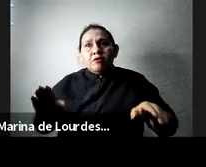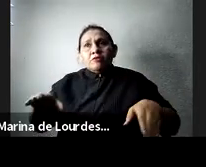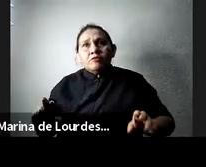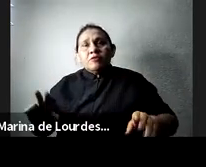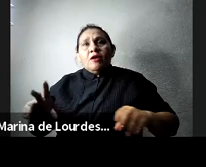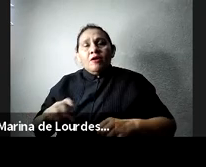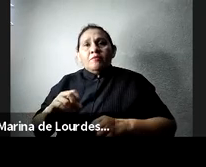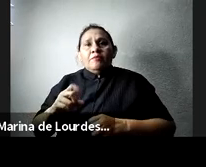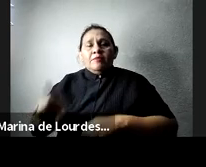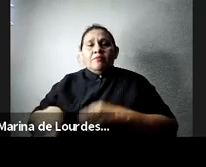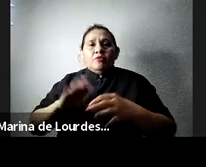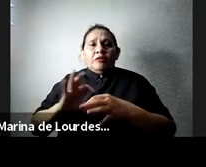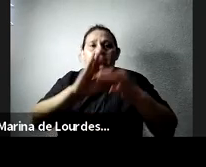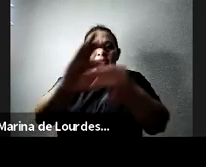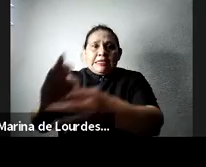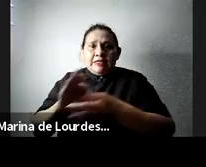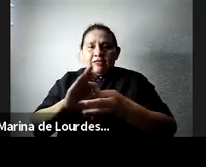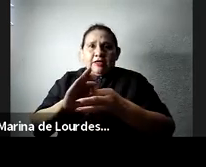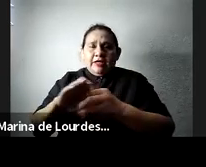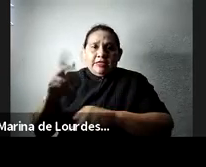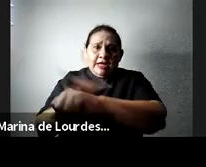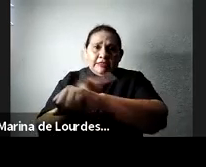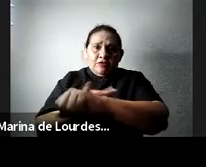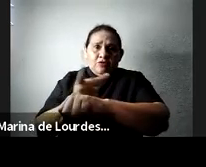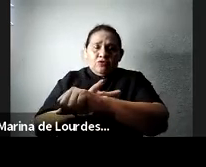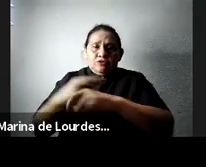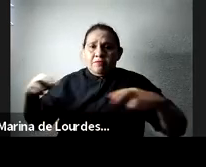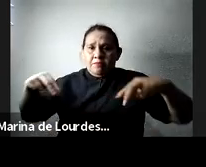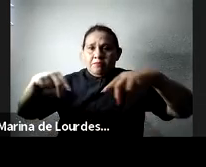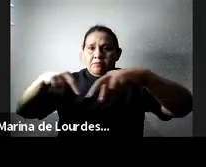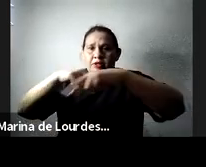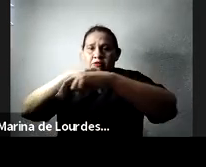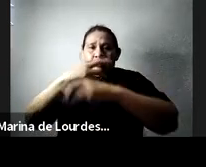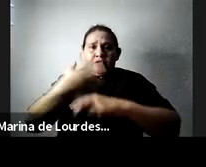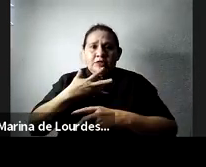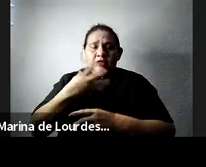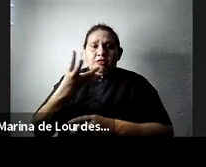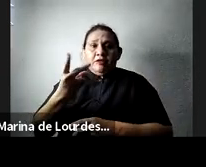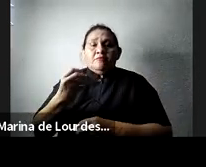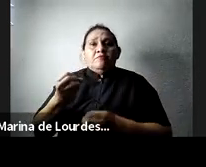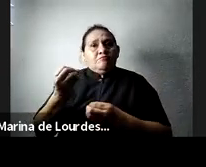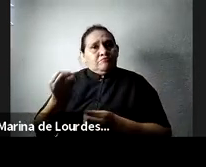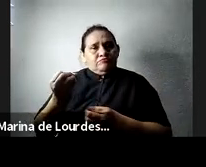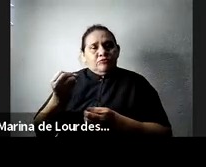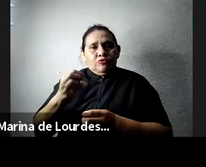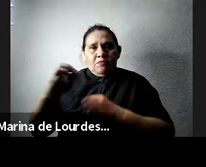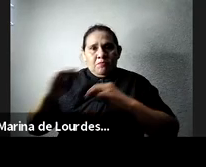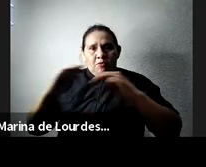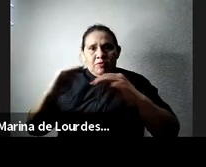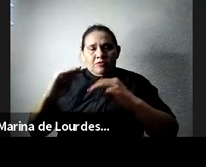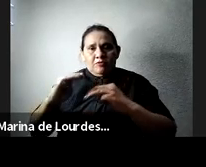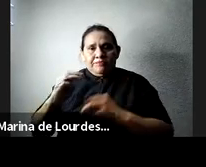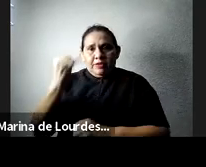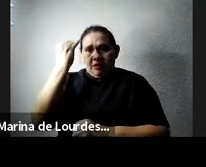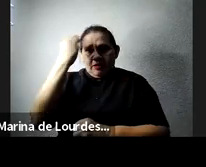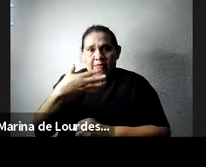poder integrarse a ese cruce peatonal. Y ya vimos que tiene que hacer varios movimientos. Entonces, la imagen,